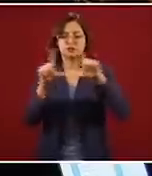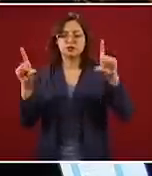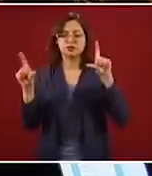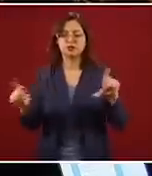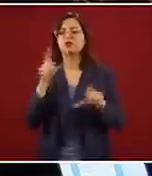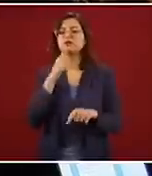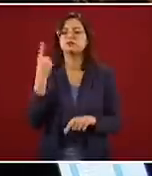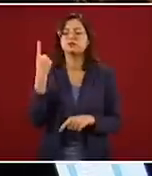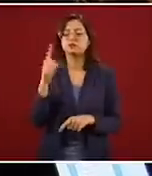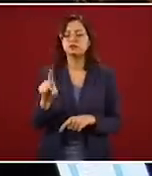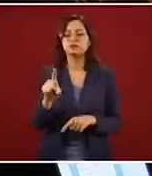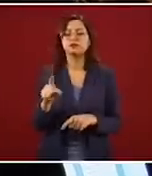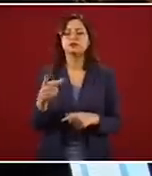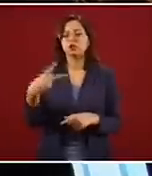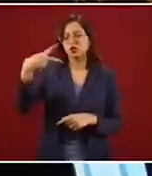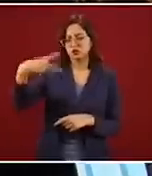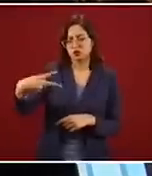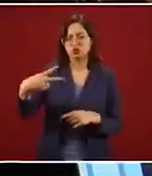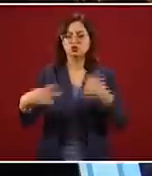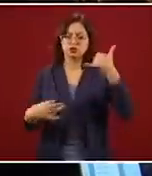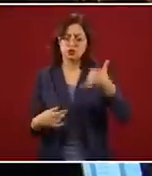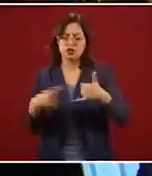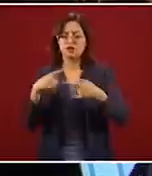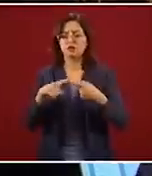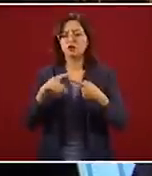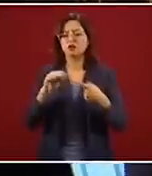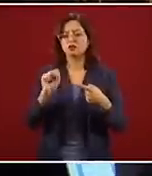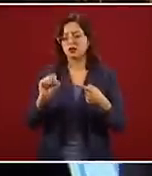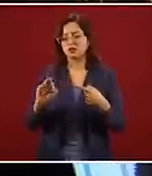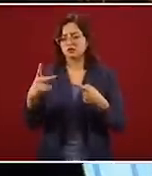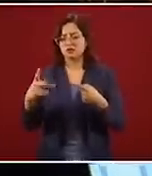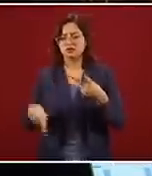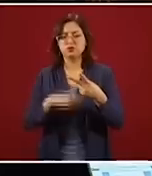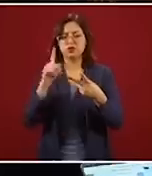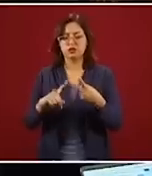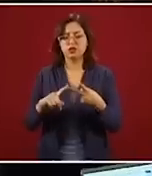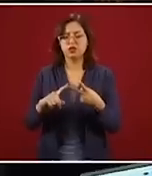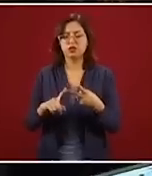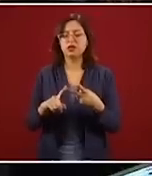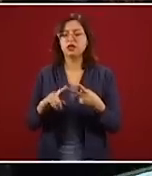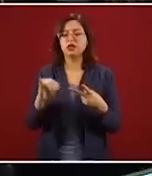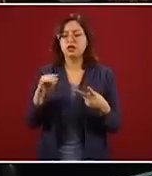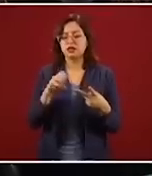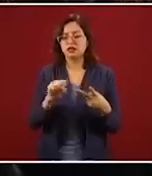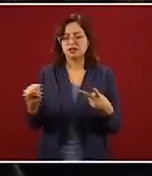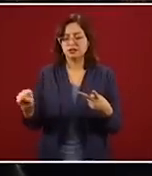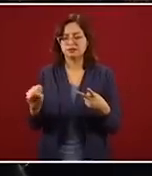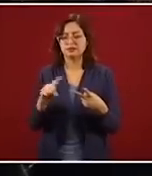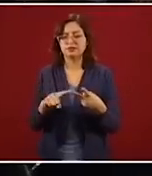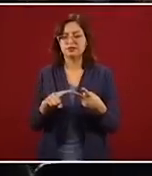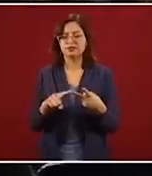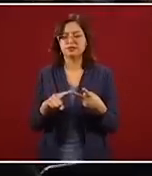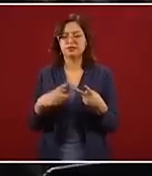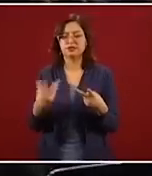dice denuncia, vienen los dos, viene el de Función Pública y viene el que coordina el Instituto de Salud para el Bienestar. Este número es